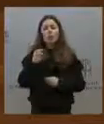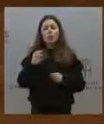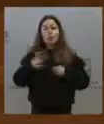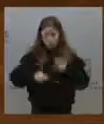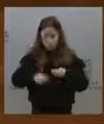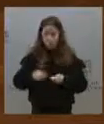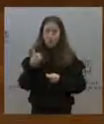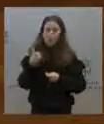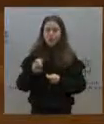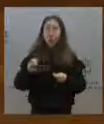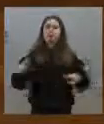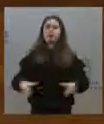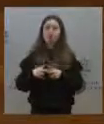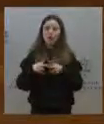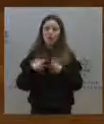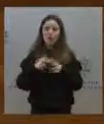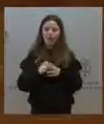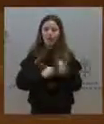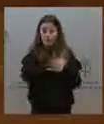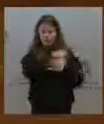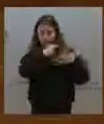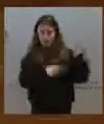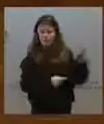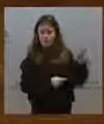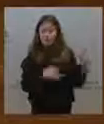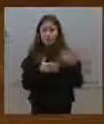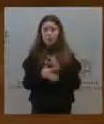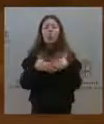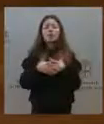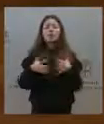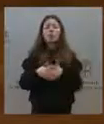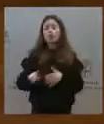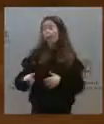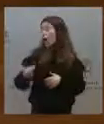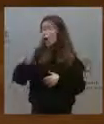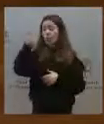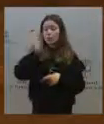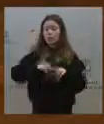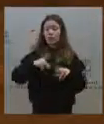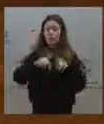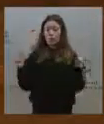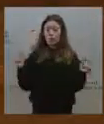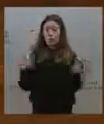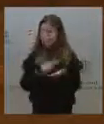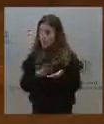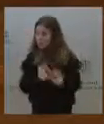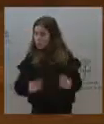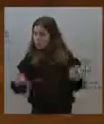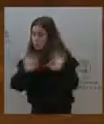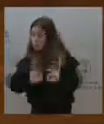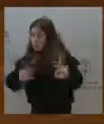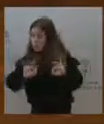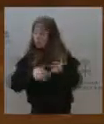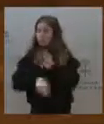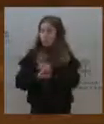es la estructura óptima del Principado de Asturias. No me lo puedo creer. No sobra ninguno de estos organismos. Tenemos que seguir repitiendo año tras año los mismos